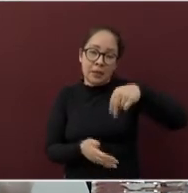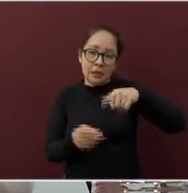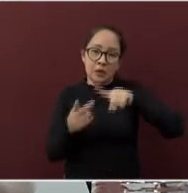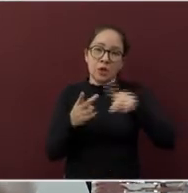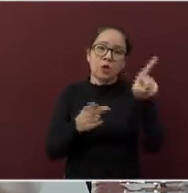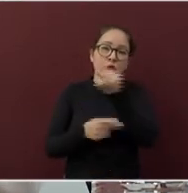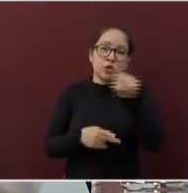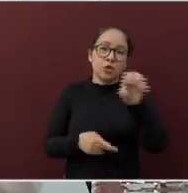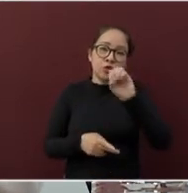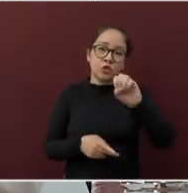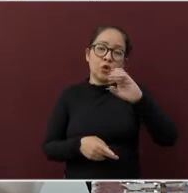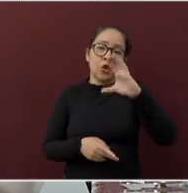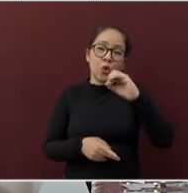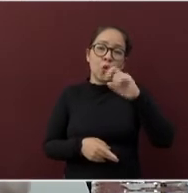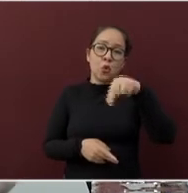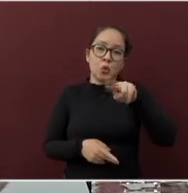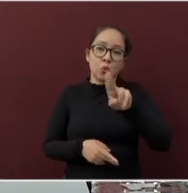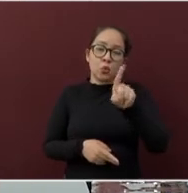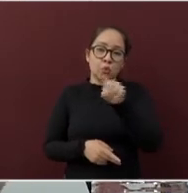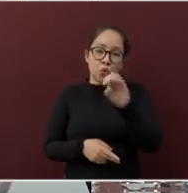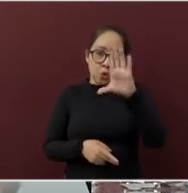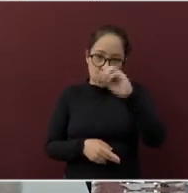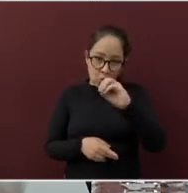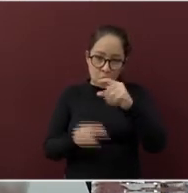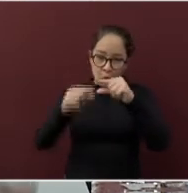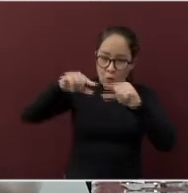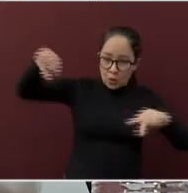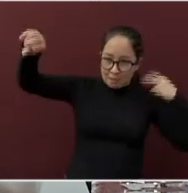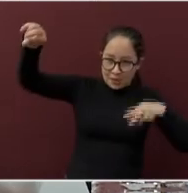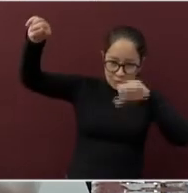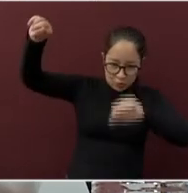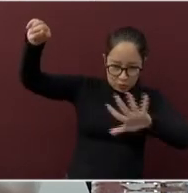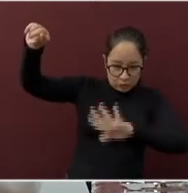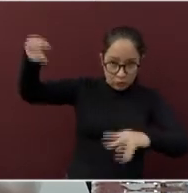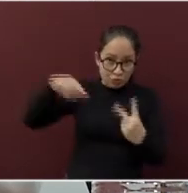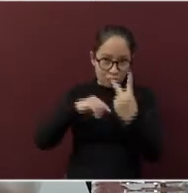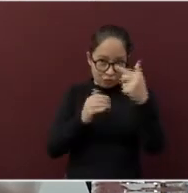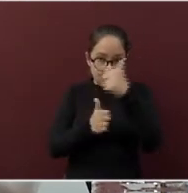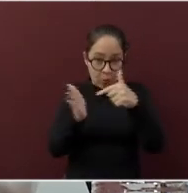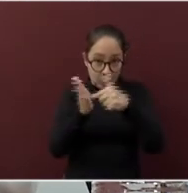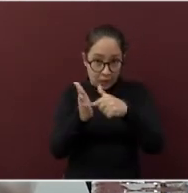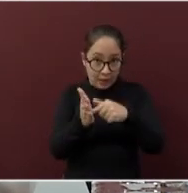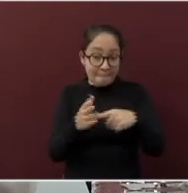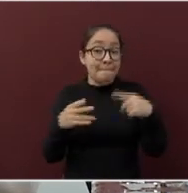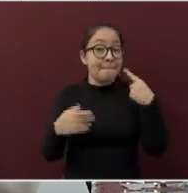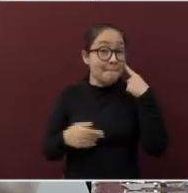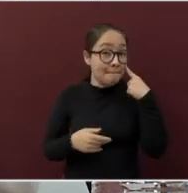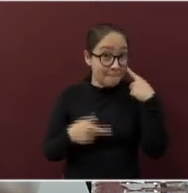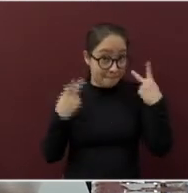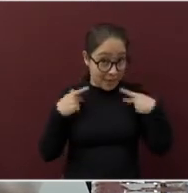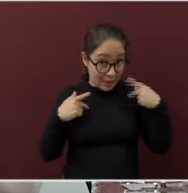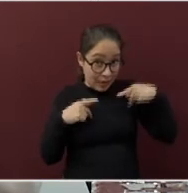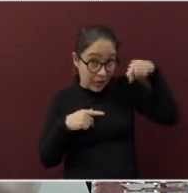nuestro estado a todos los habitantes de estas importantes localidades